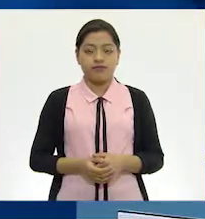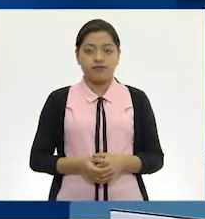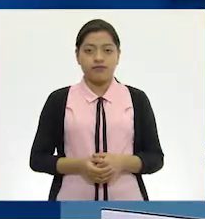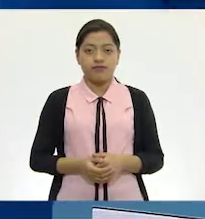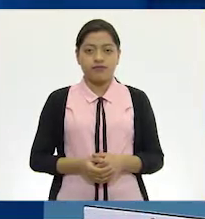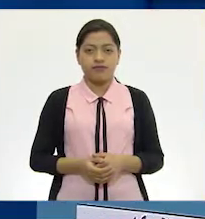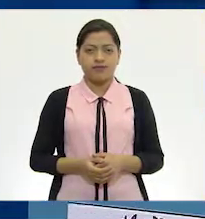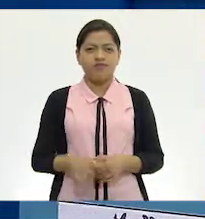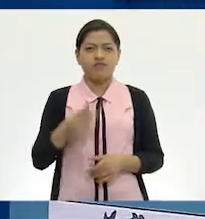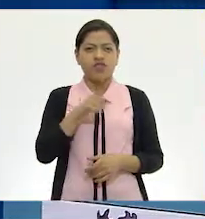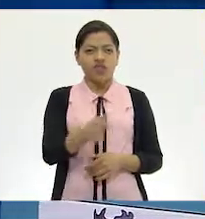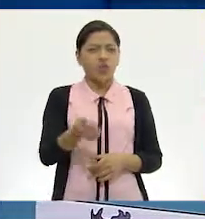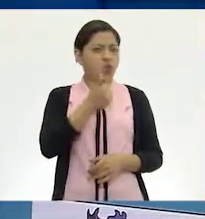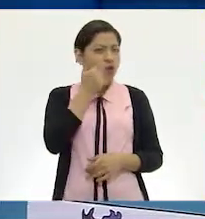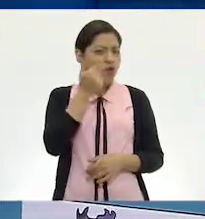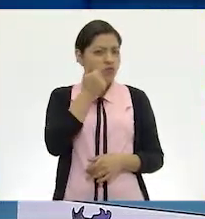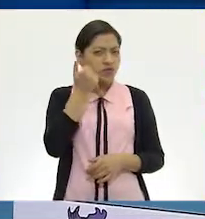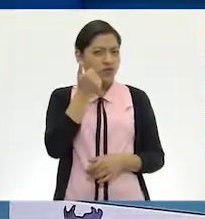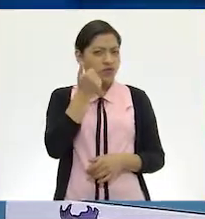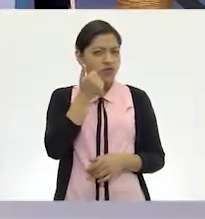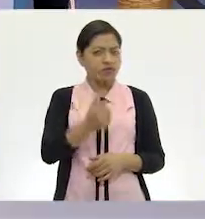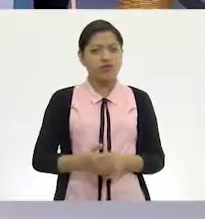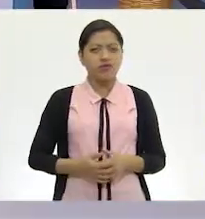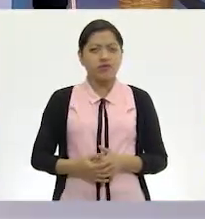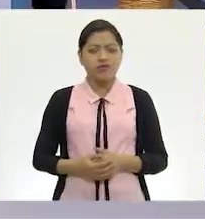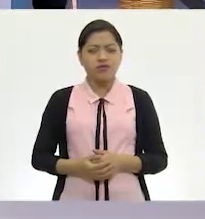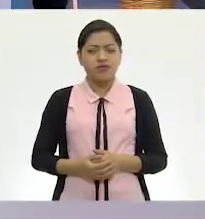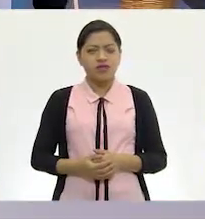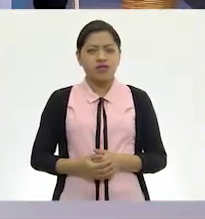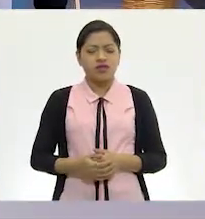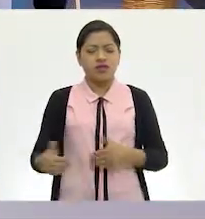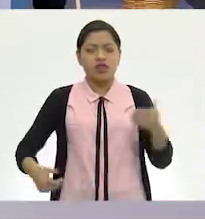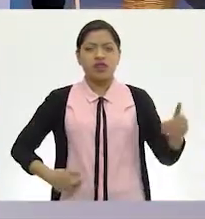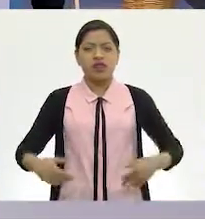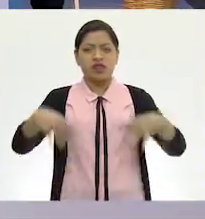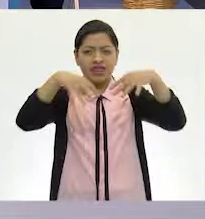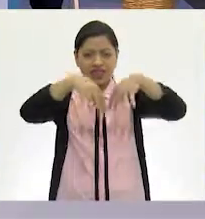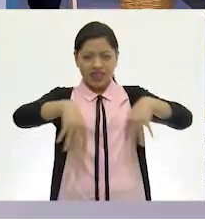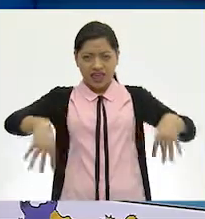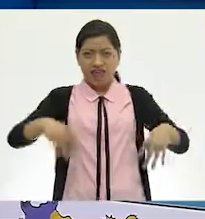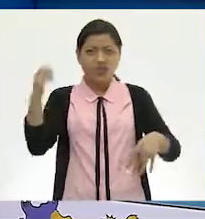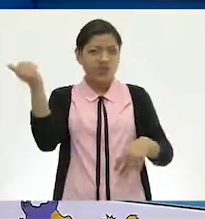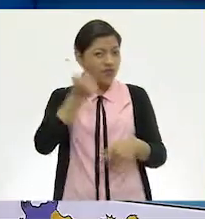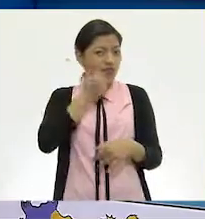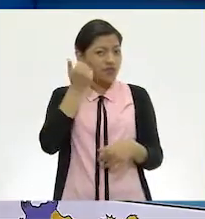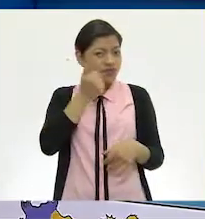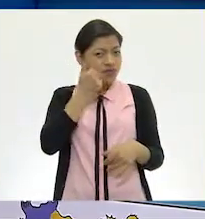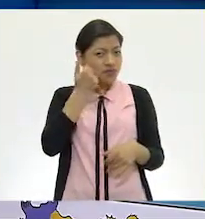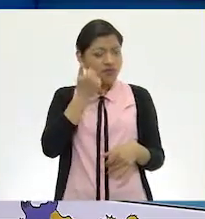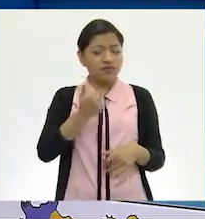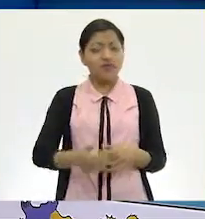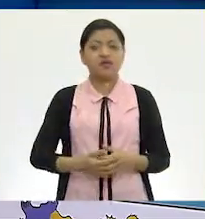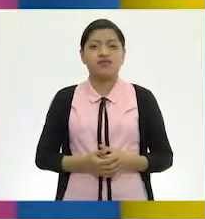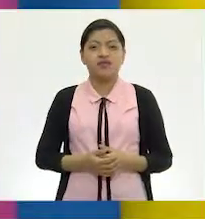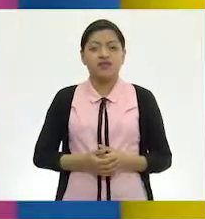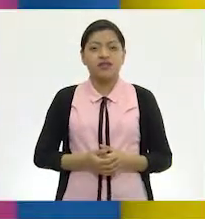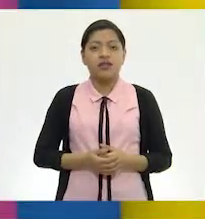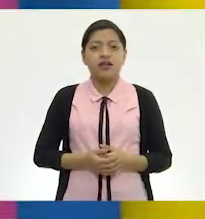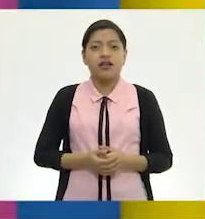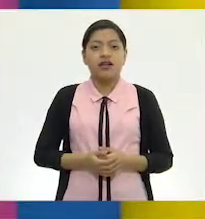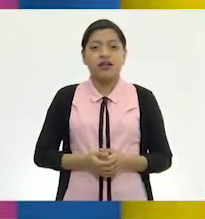¿Es un estudiante? ¿Es teatro estudiantil? ¿Es